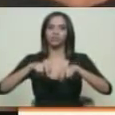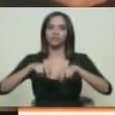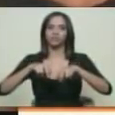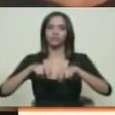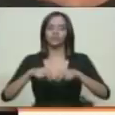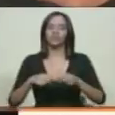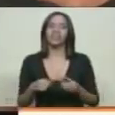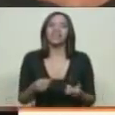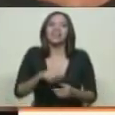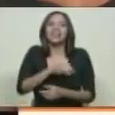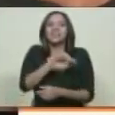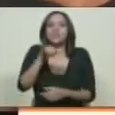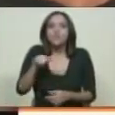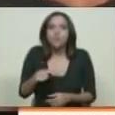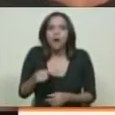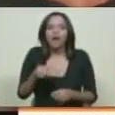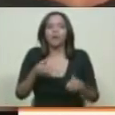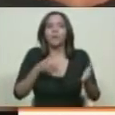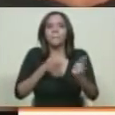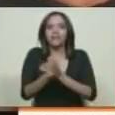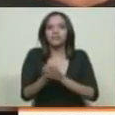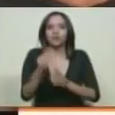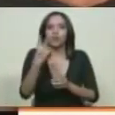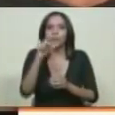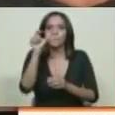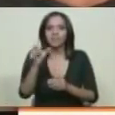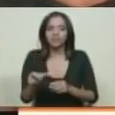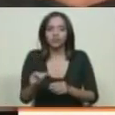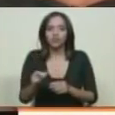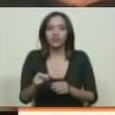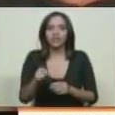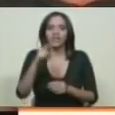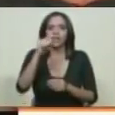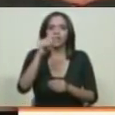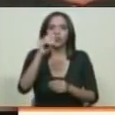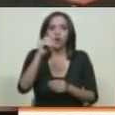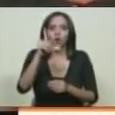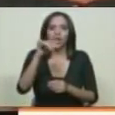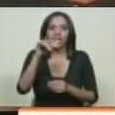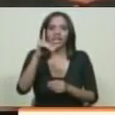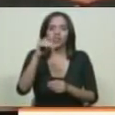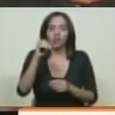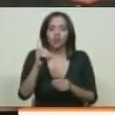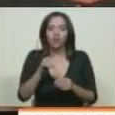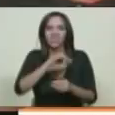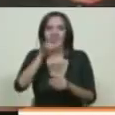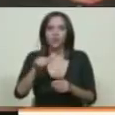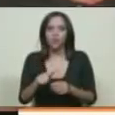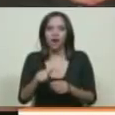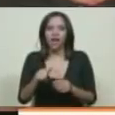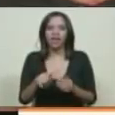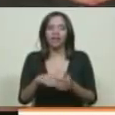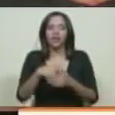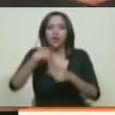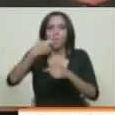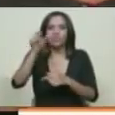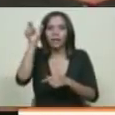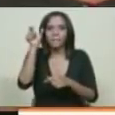sucedió con Jesús León y Guillermo Toledo, igualmente como sucedió con Parrita después